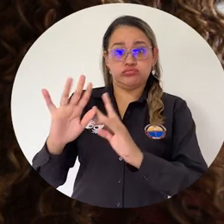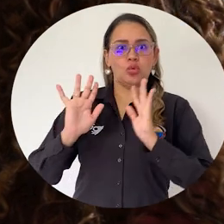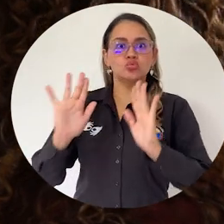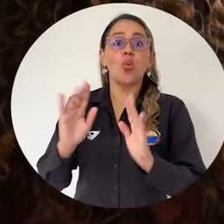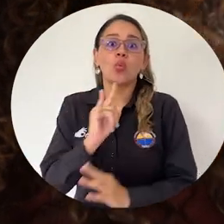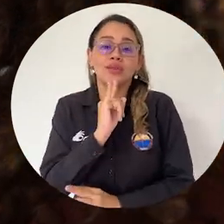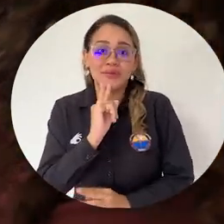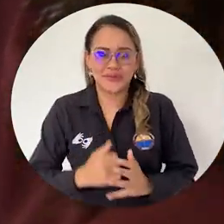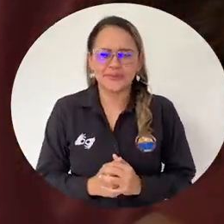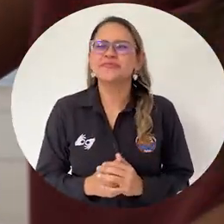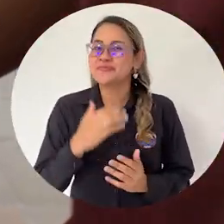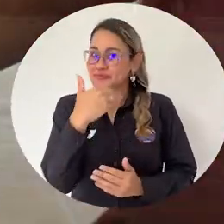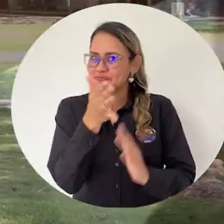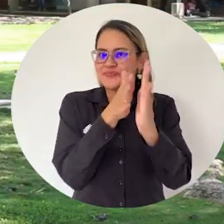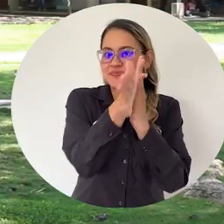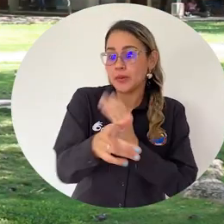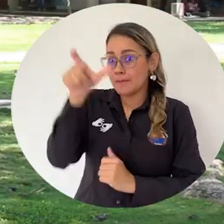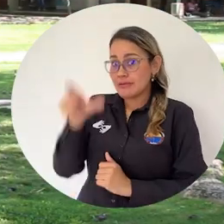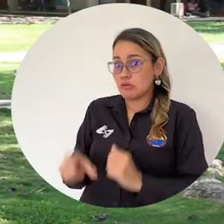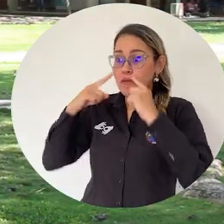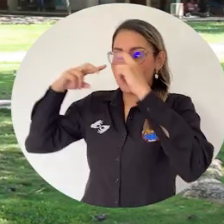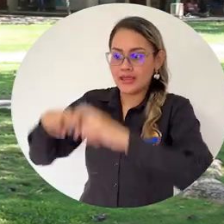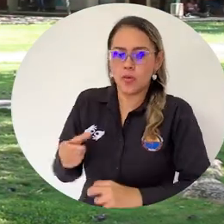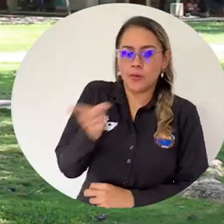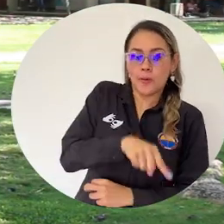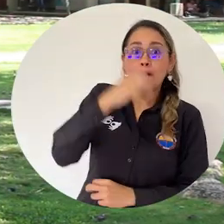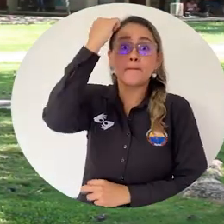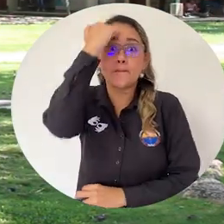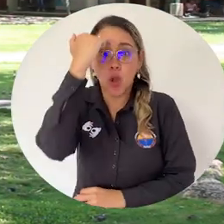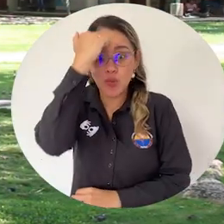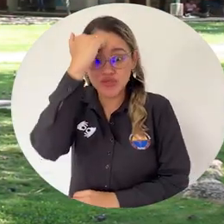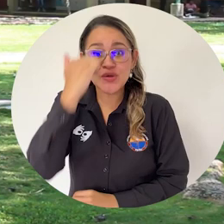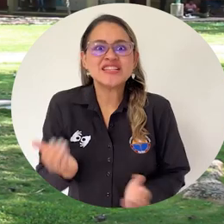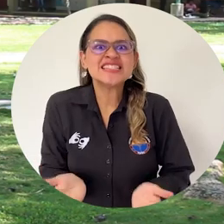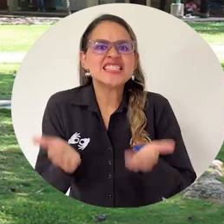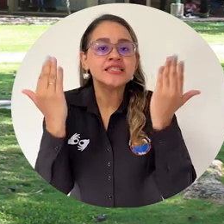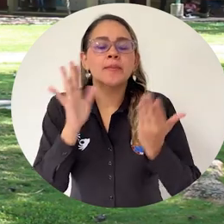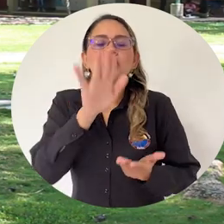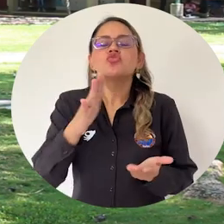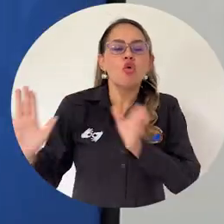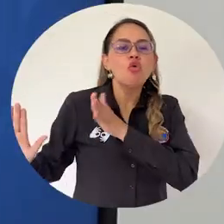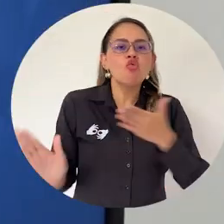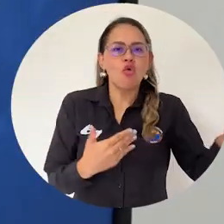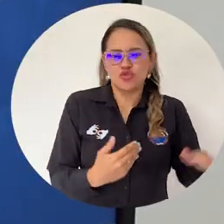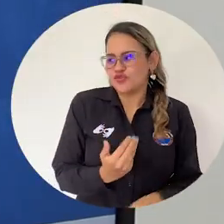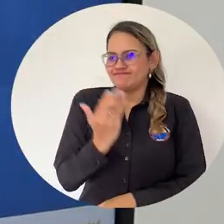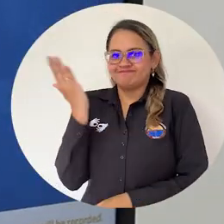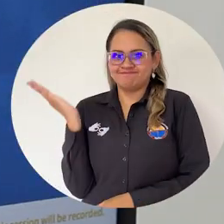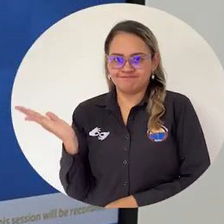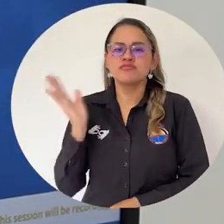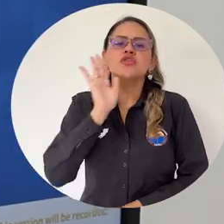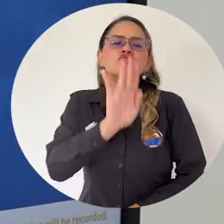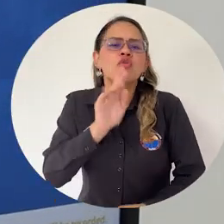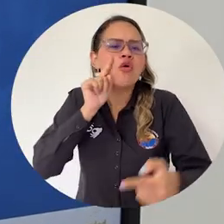Esta investigadora y este docente de la Universidad del Magdalena resultaron beneficiados en un curso de la Comisión Fulbright